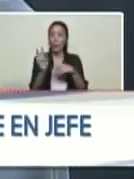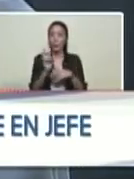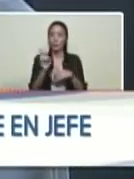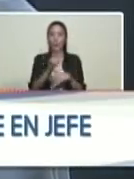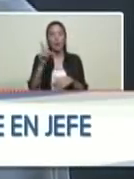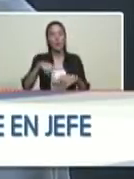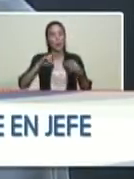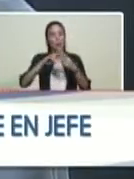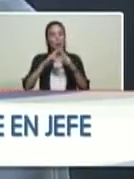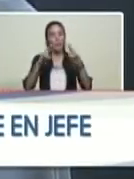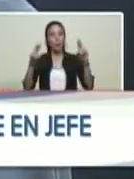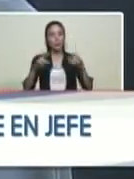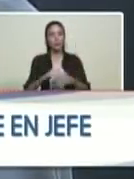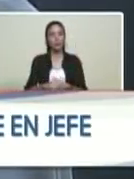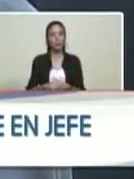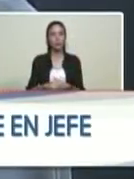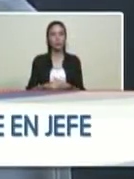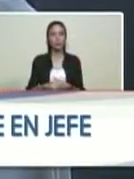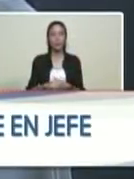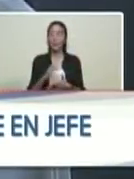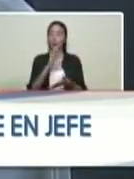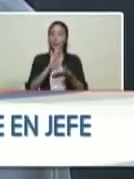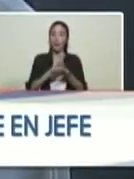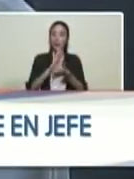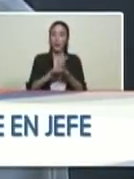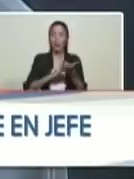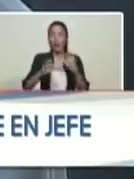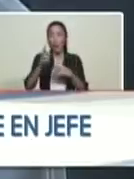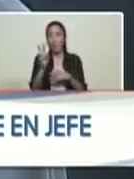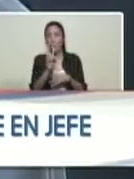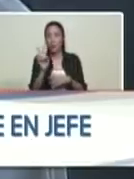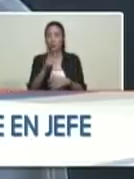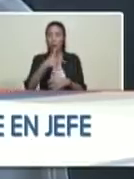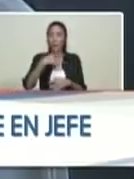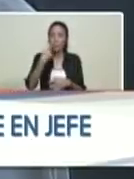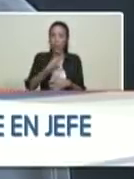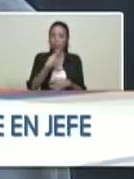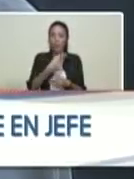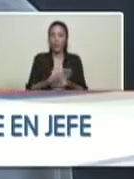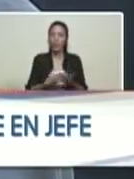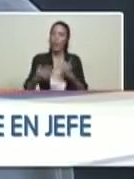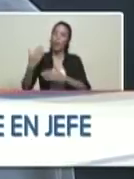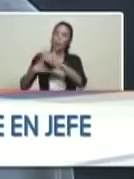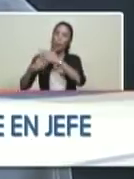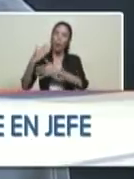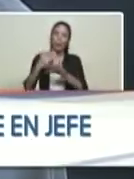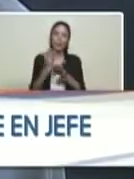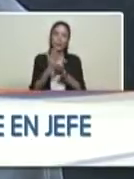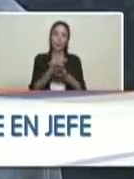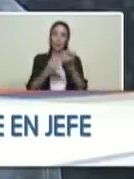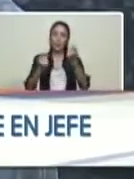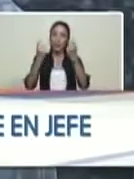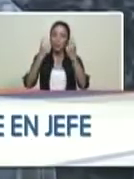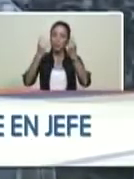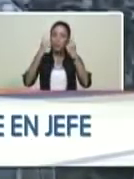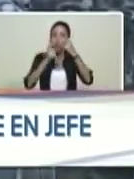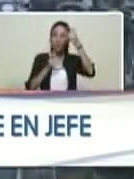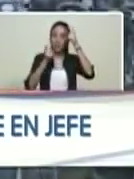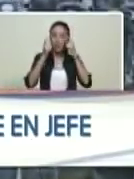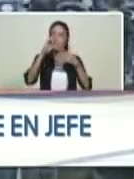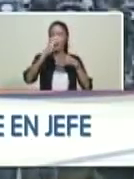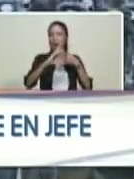la paz y la estabilidad de todo el país basado en hermandad que siempre nos ha caracterizado